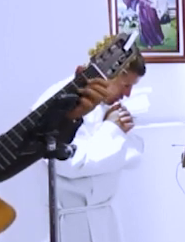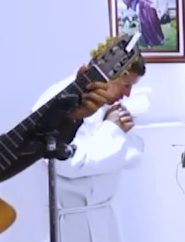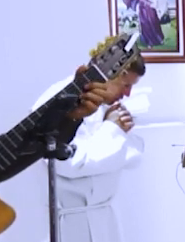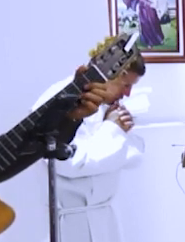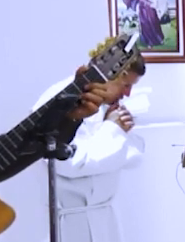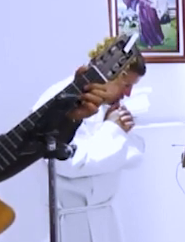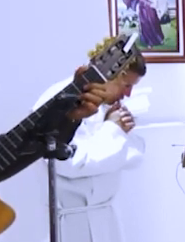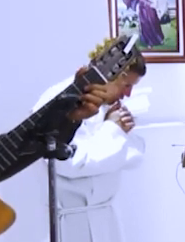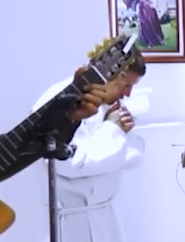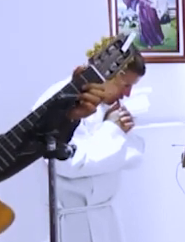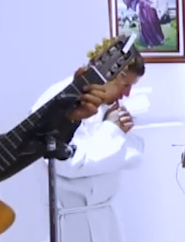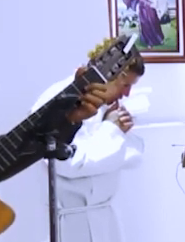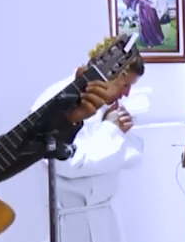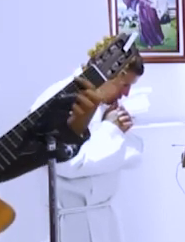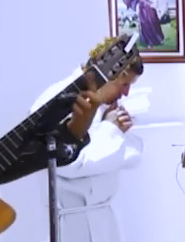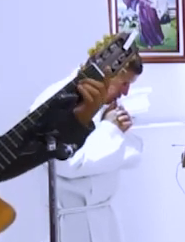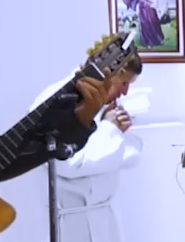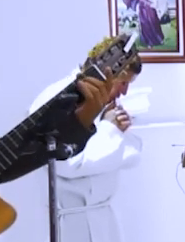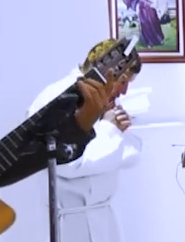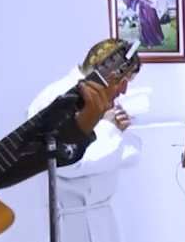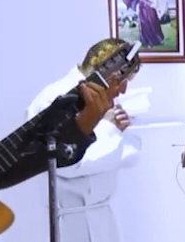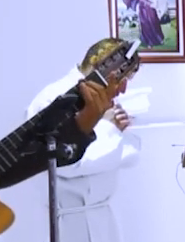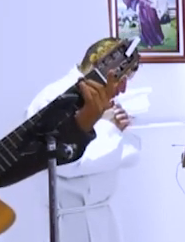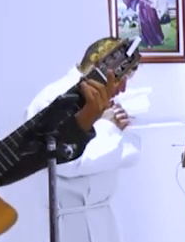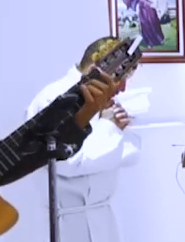milagro de amor.